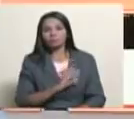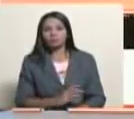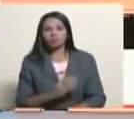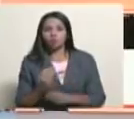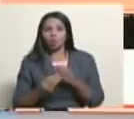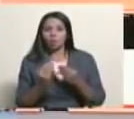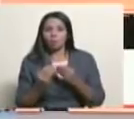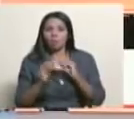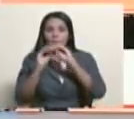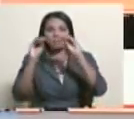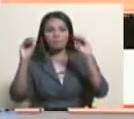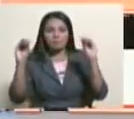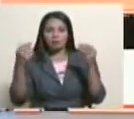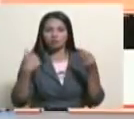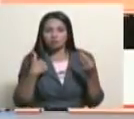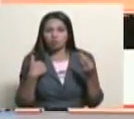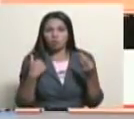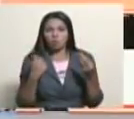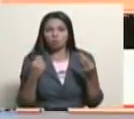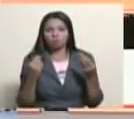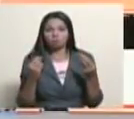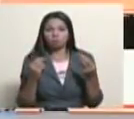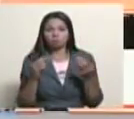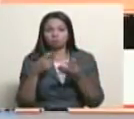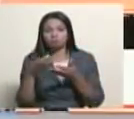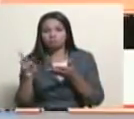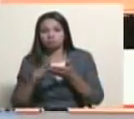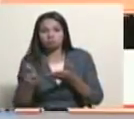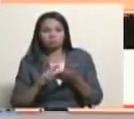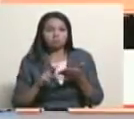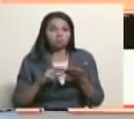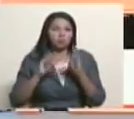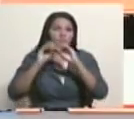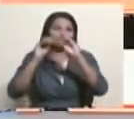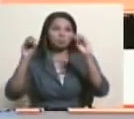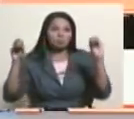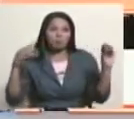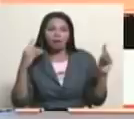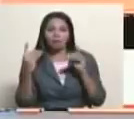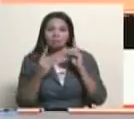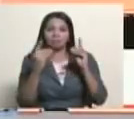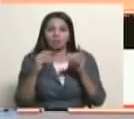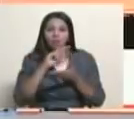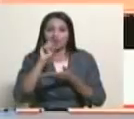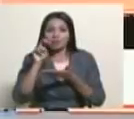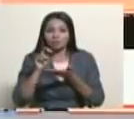cómo he llamado en múltiples veces al diálogo nacional.